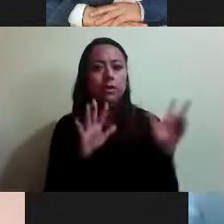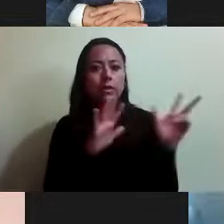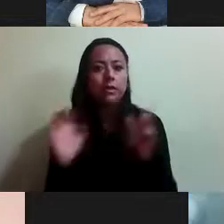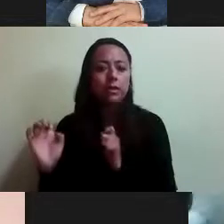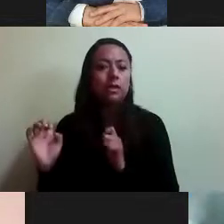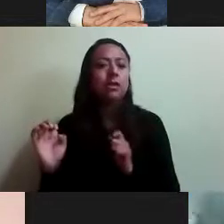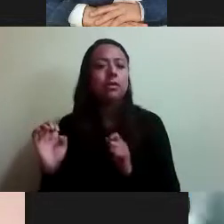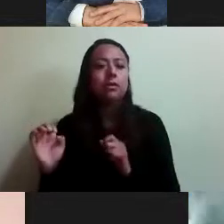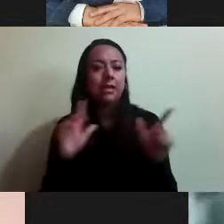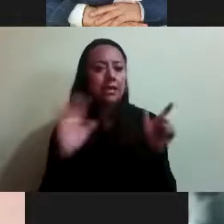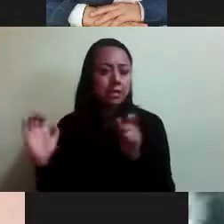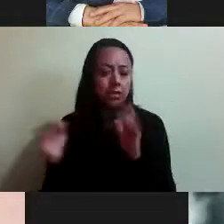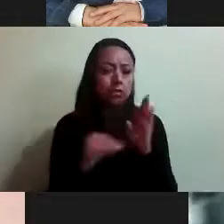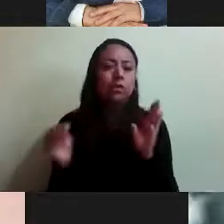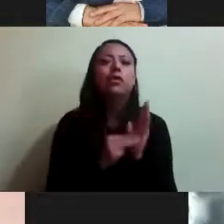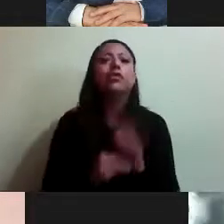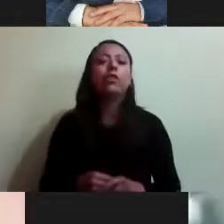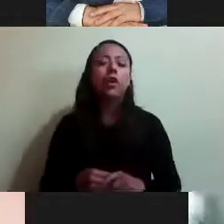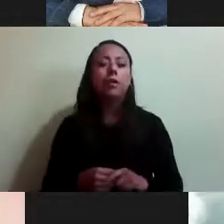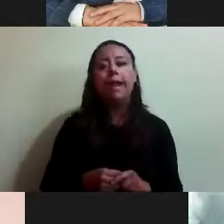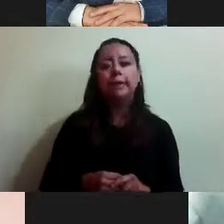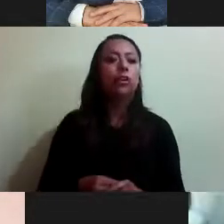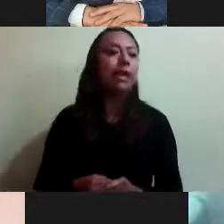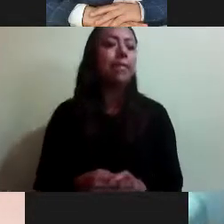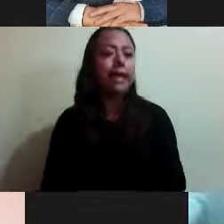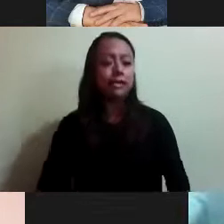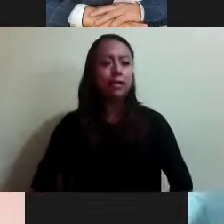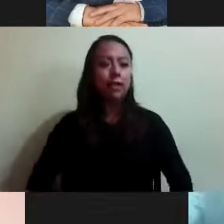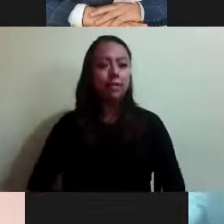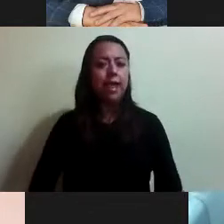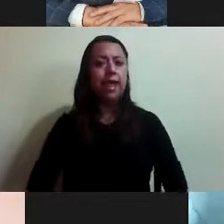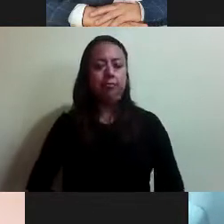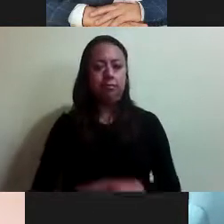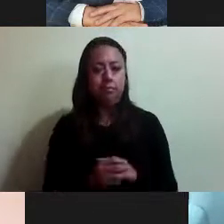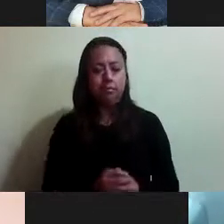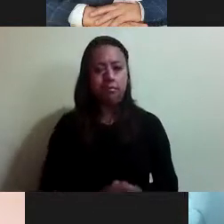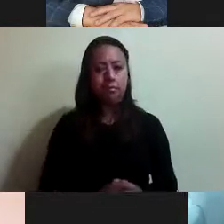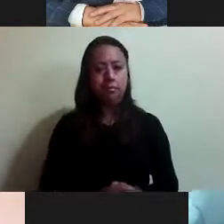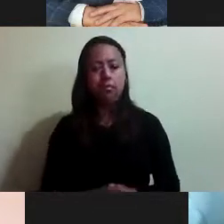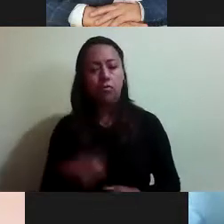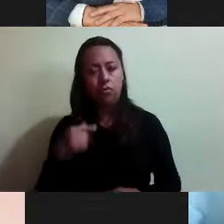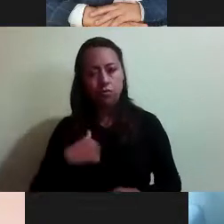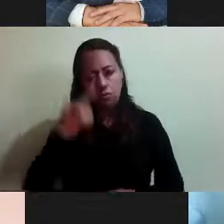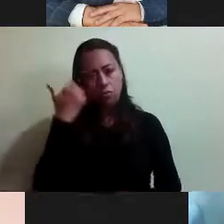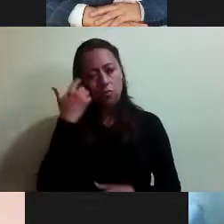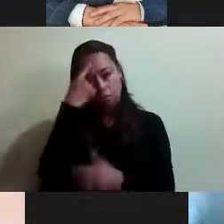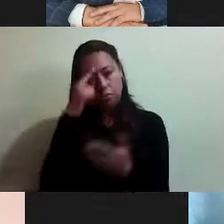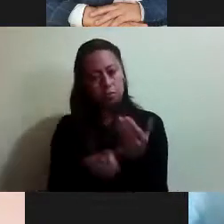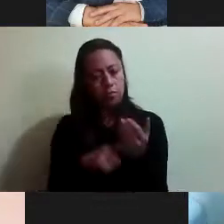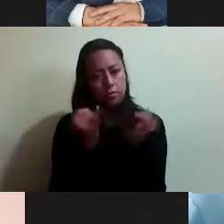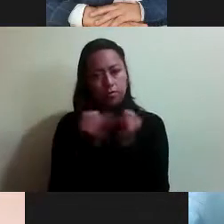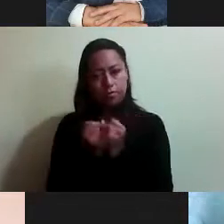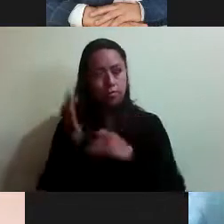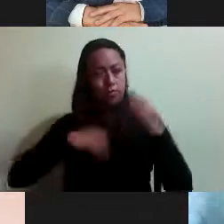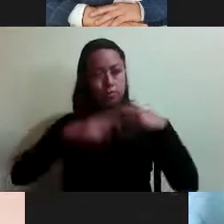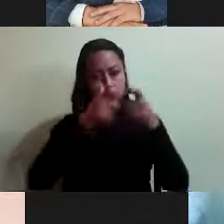presupuesto del Congreso. Y obviamente también hubo el consenso de las fuerzas políticas de este Congreso